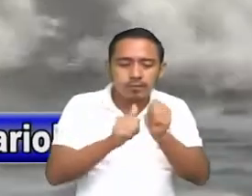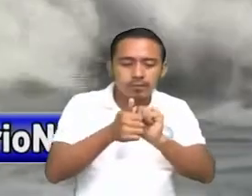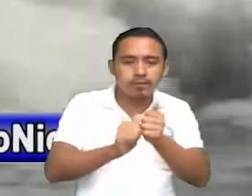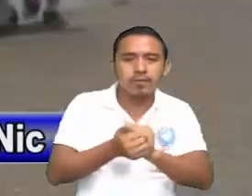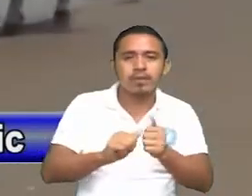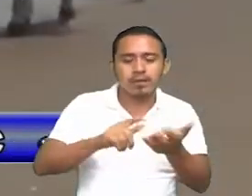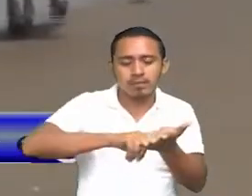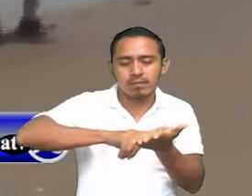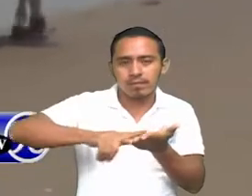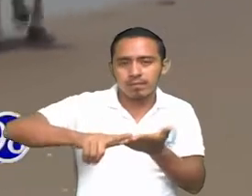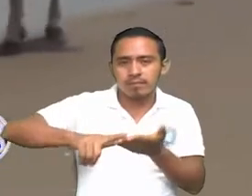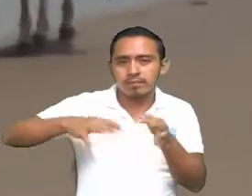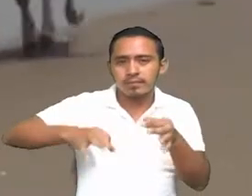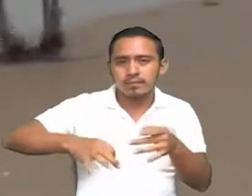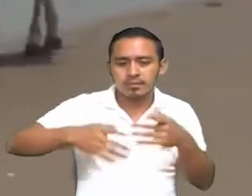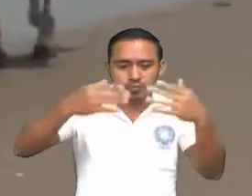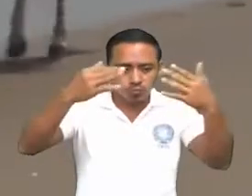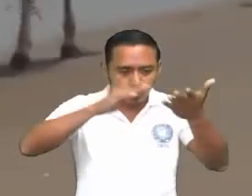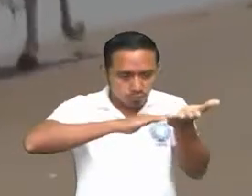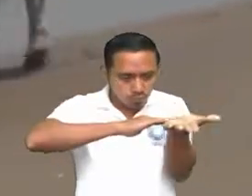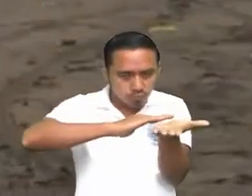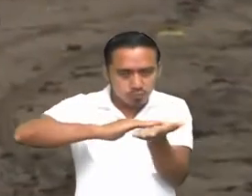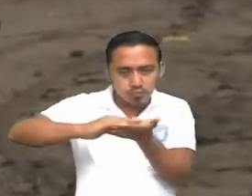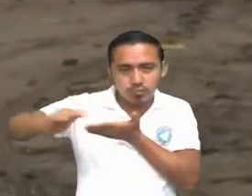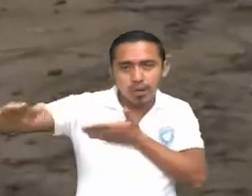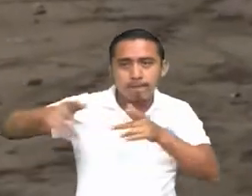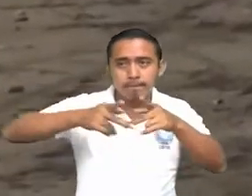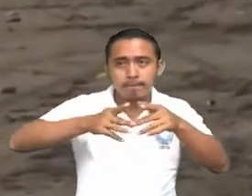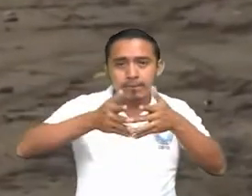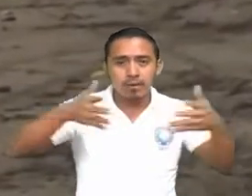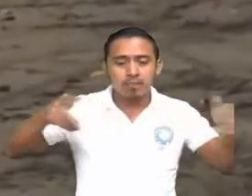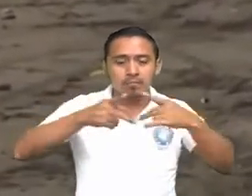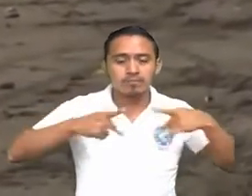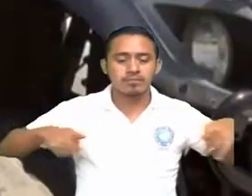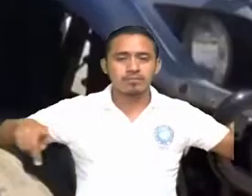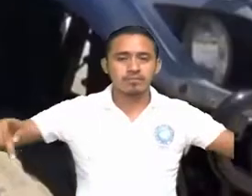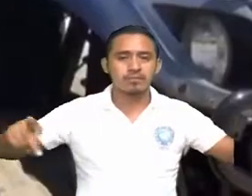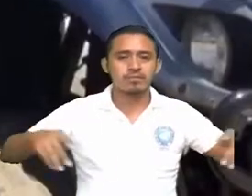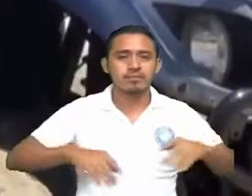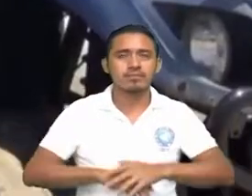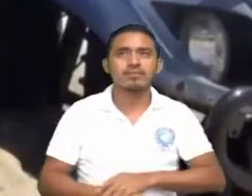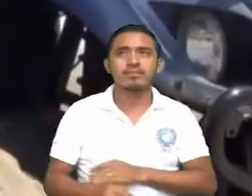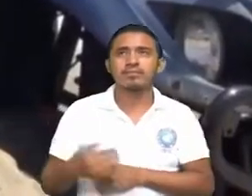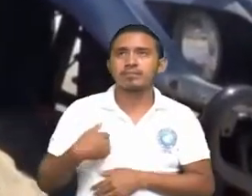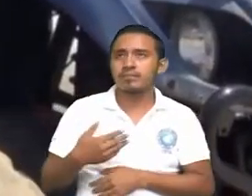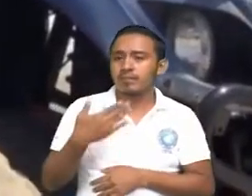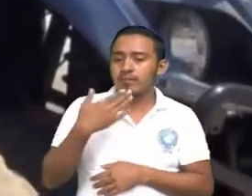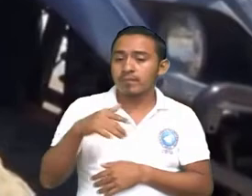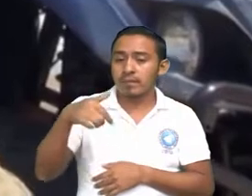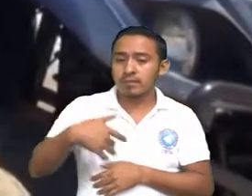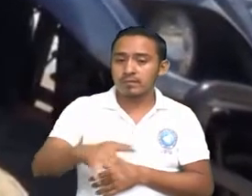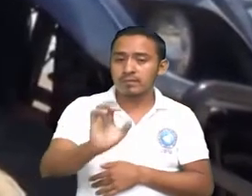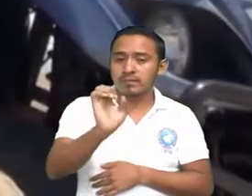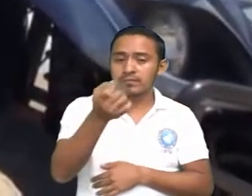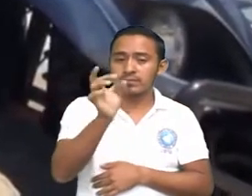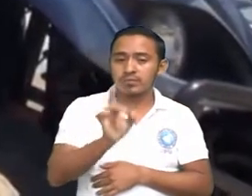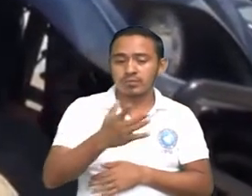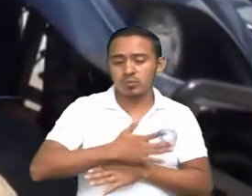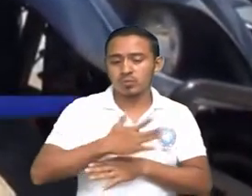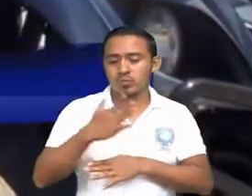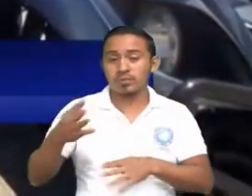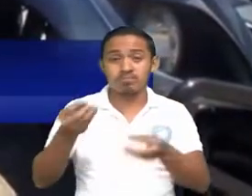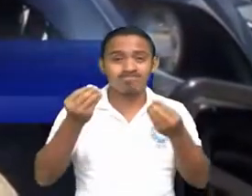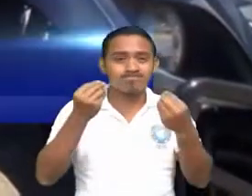la limpieza, seguridad y planicie de esta extensa playa es la mejor opción. Tenemos unas buenas expectativas para este fin de semana largo, que esperamos que venga